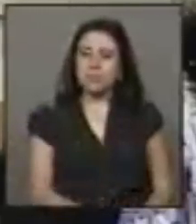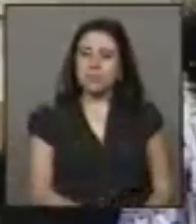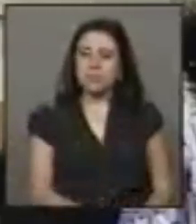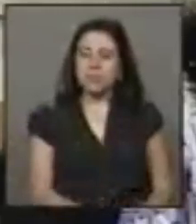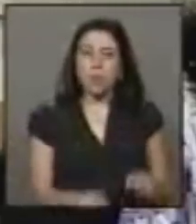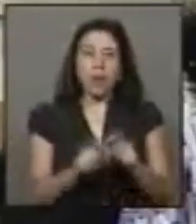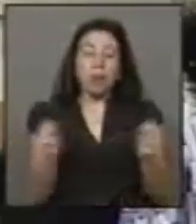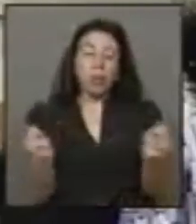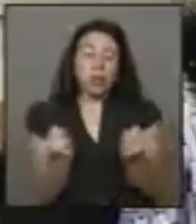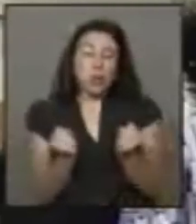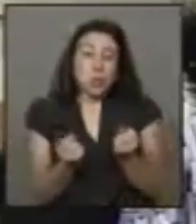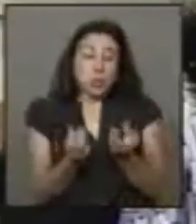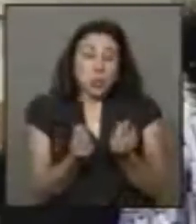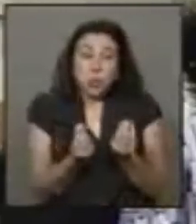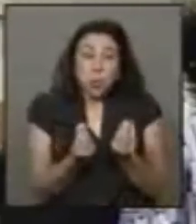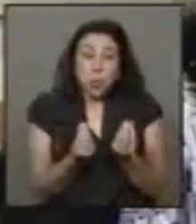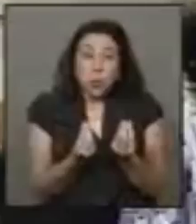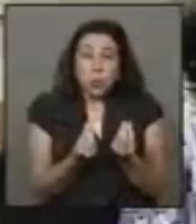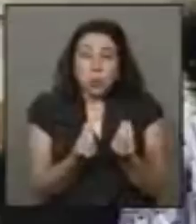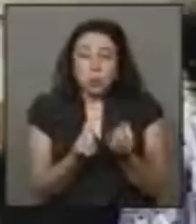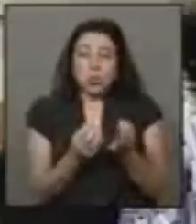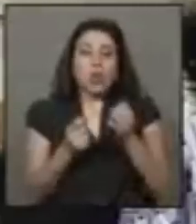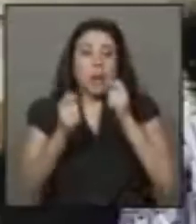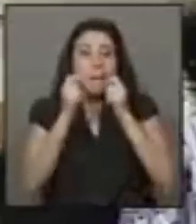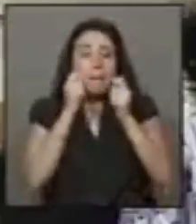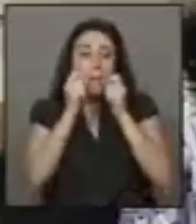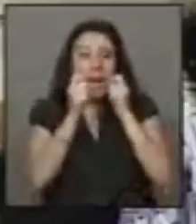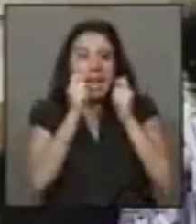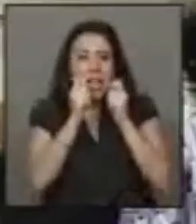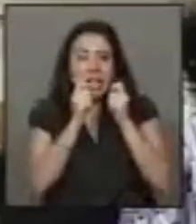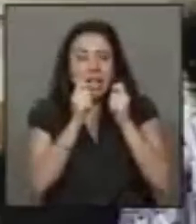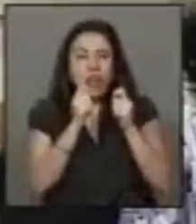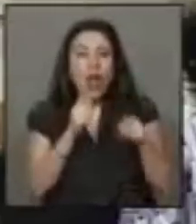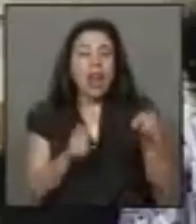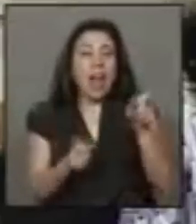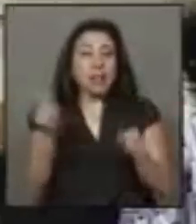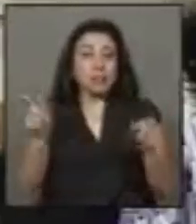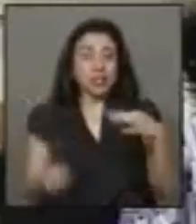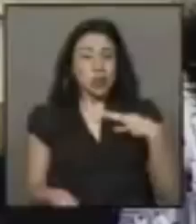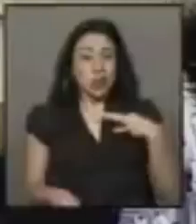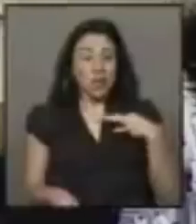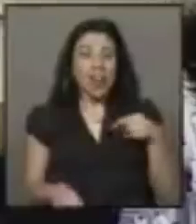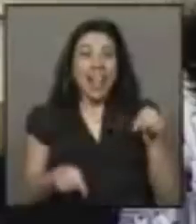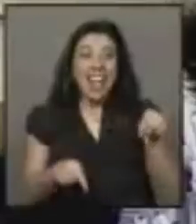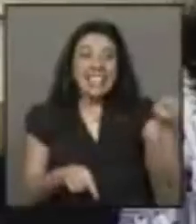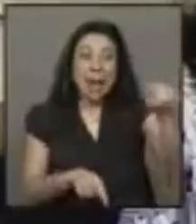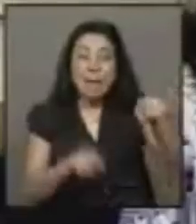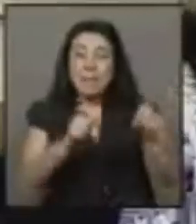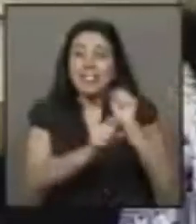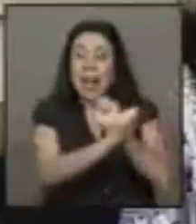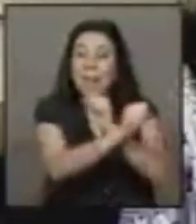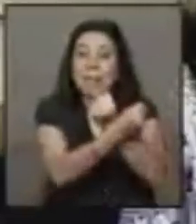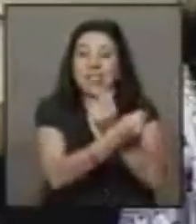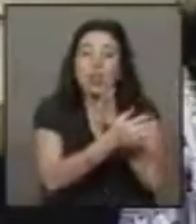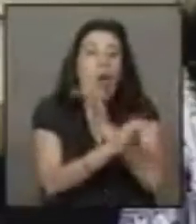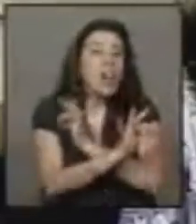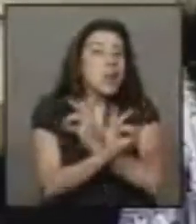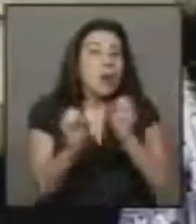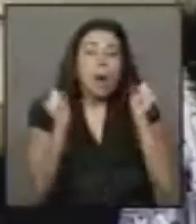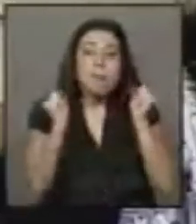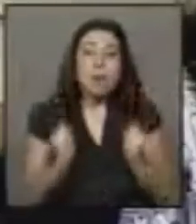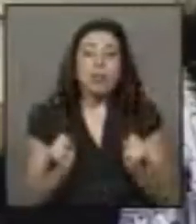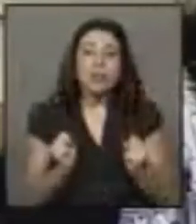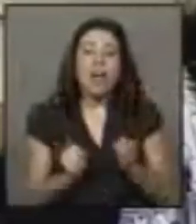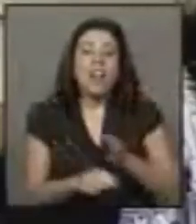que asusta, que pone bajo peligro y bajo temor a la población, esa población penal no tiene ni una posibilidad